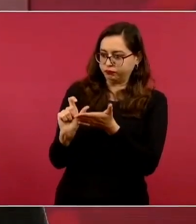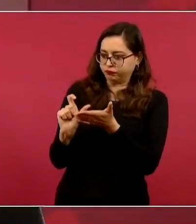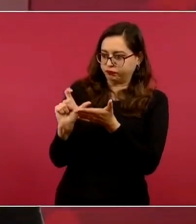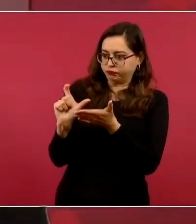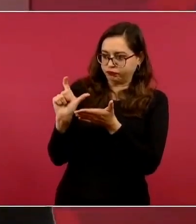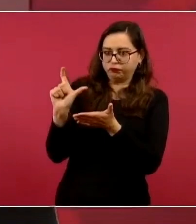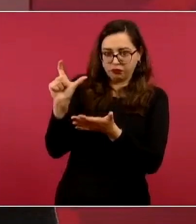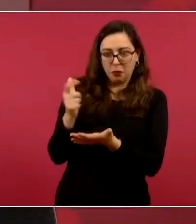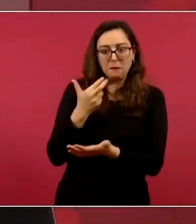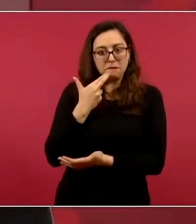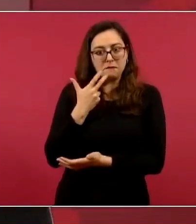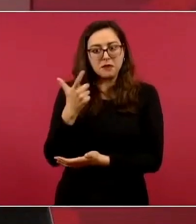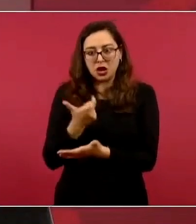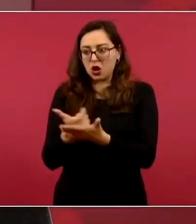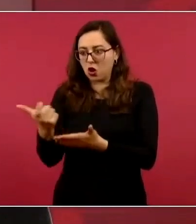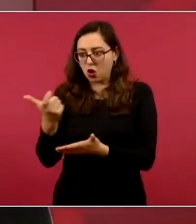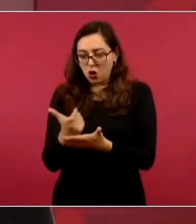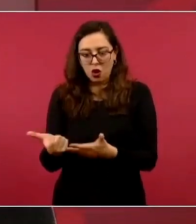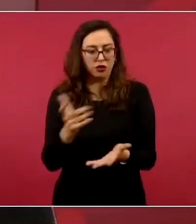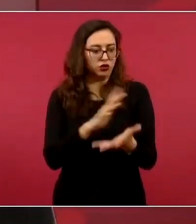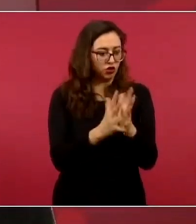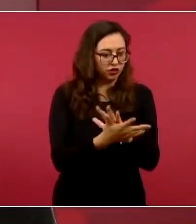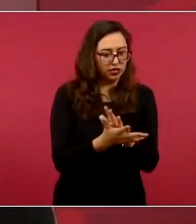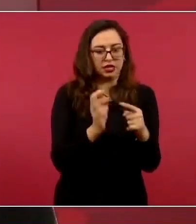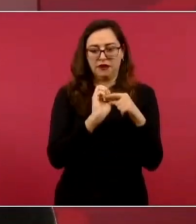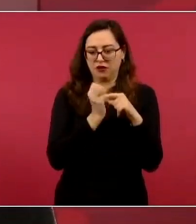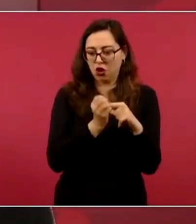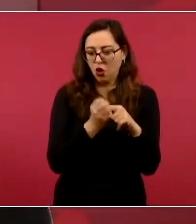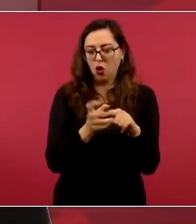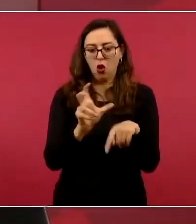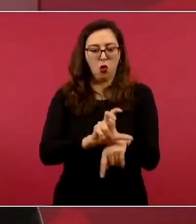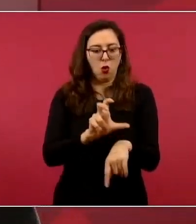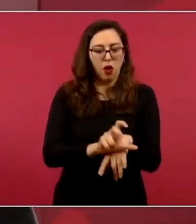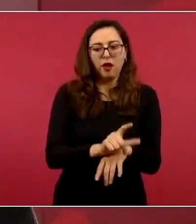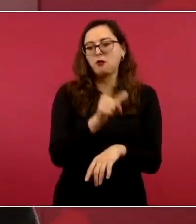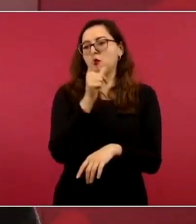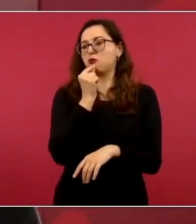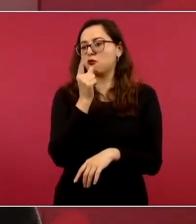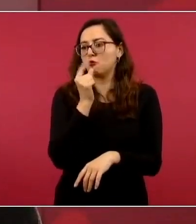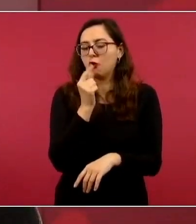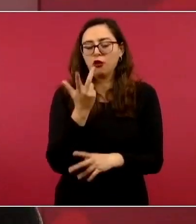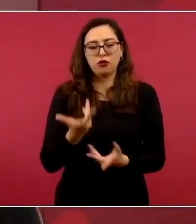Y lo mismo el frijol, y lo mismo el huevo y el pollo.